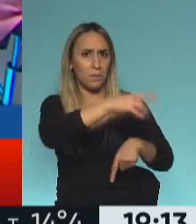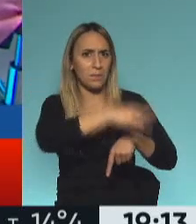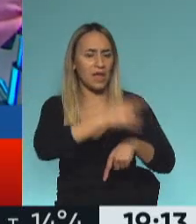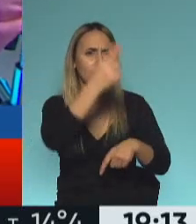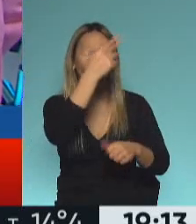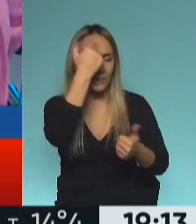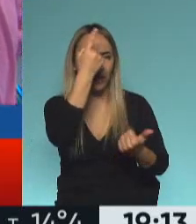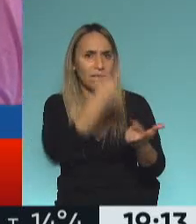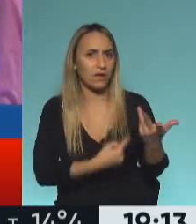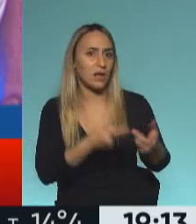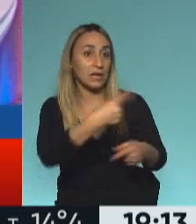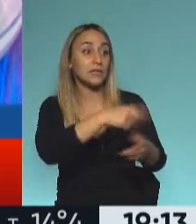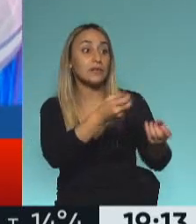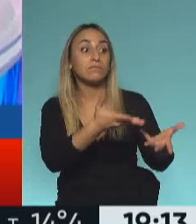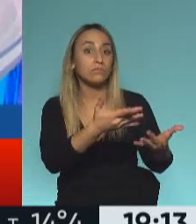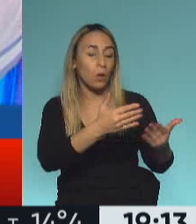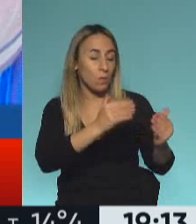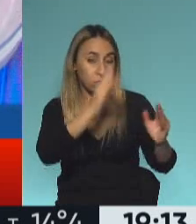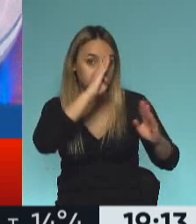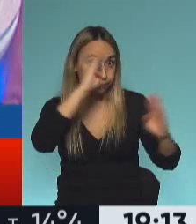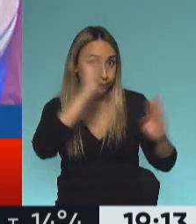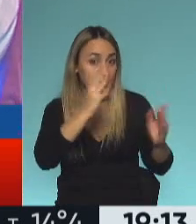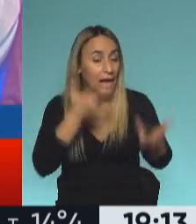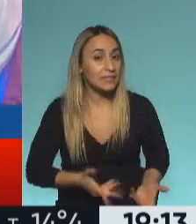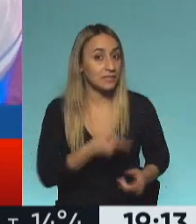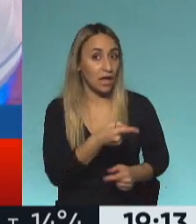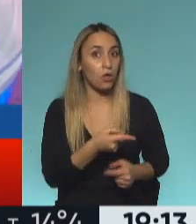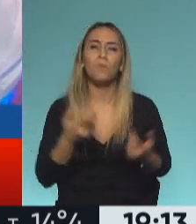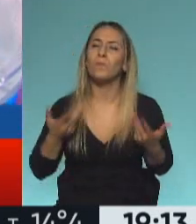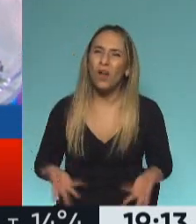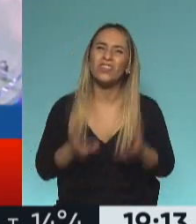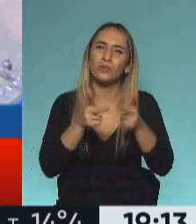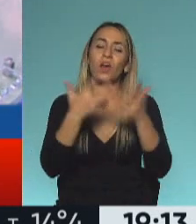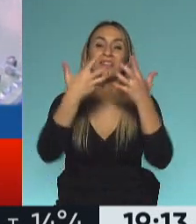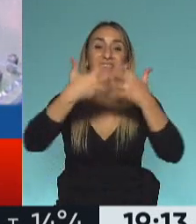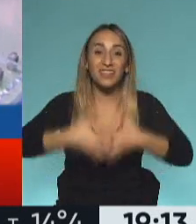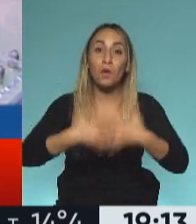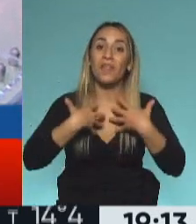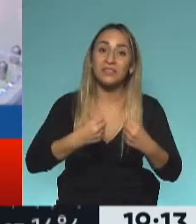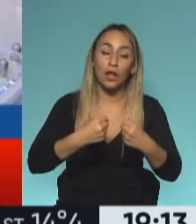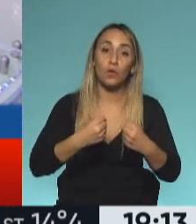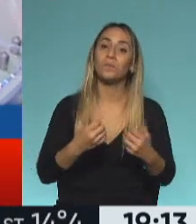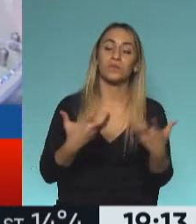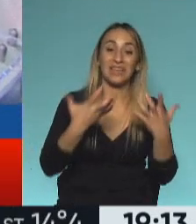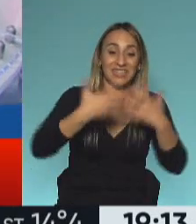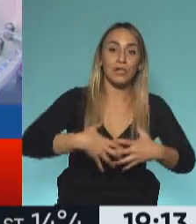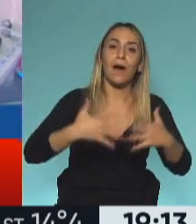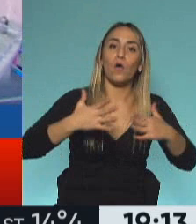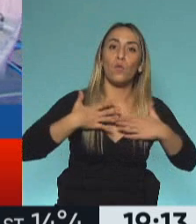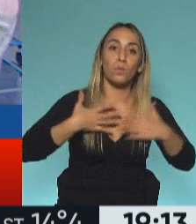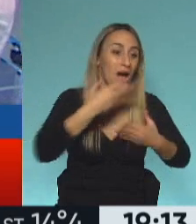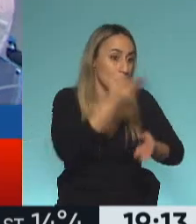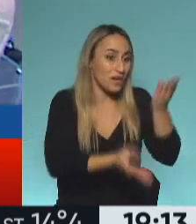ese potencial colapso sanitario. Totalmente. También. Entonces, el sistema está agotado, la parte humana del sistema está